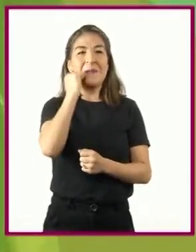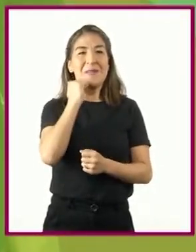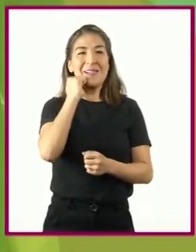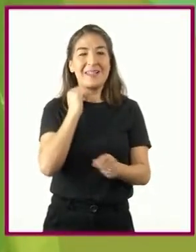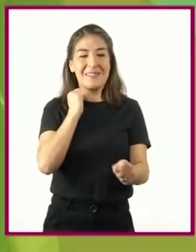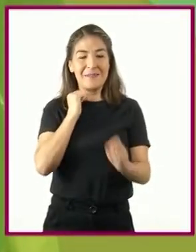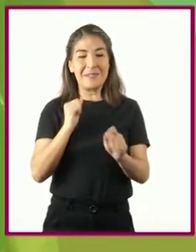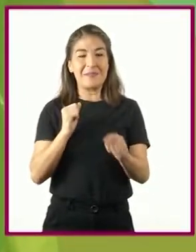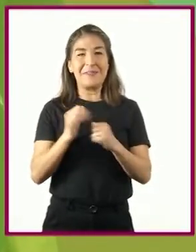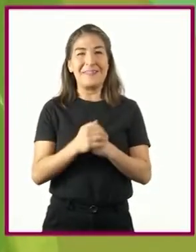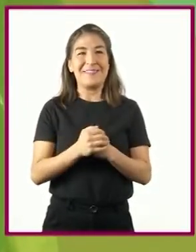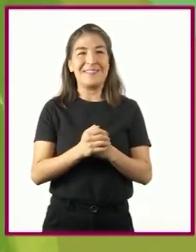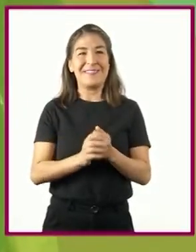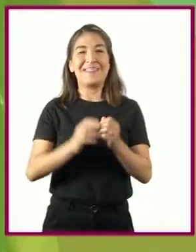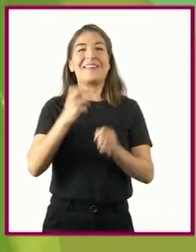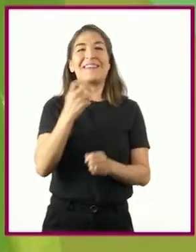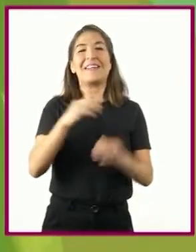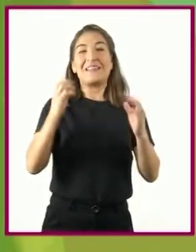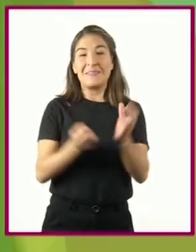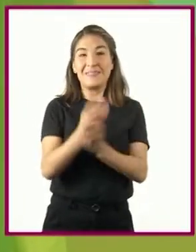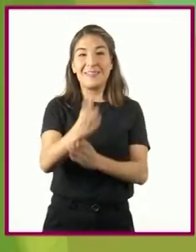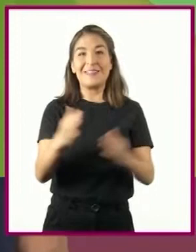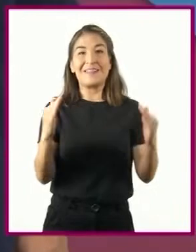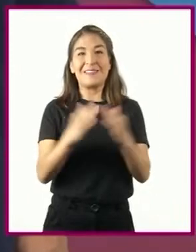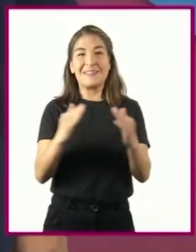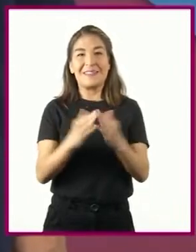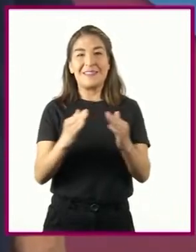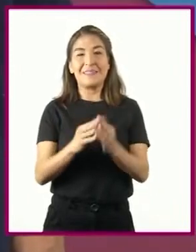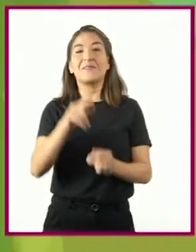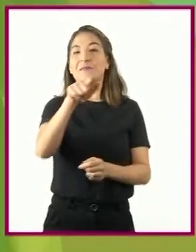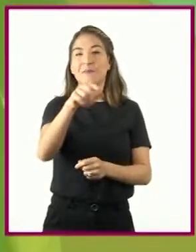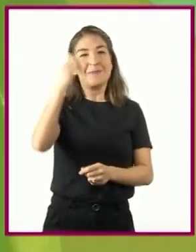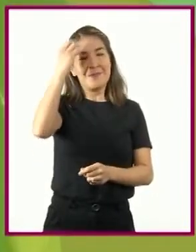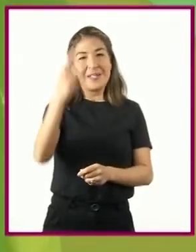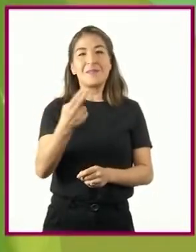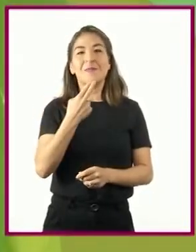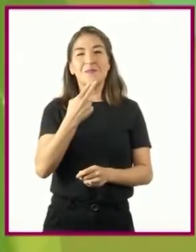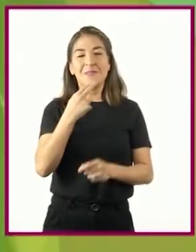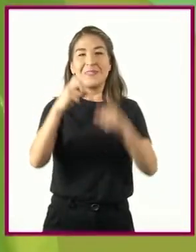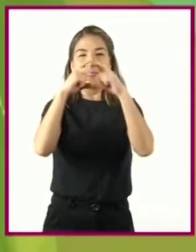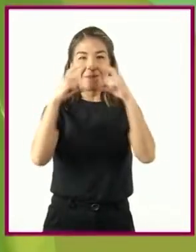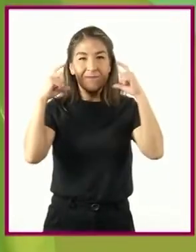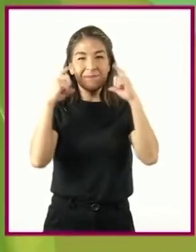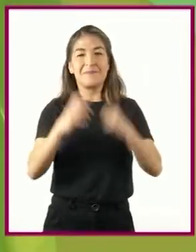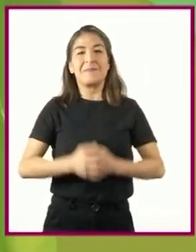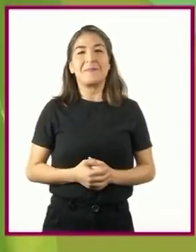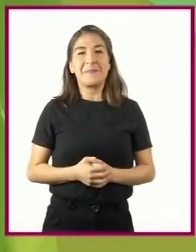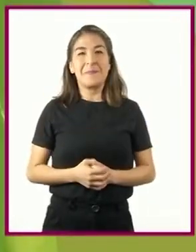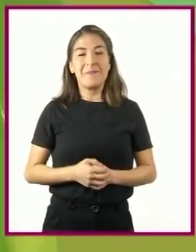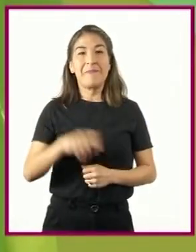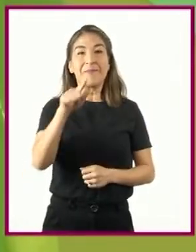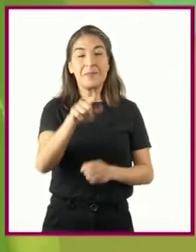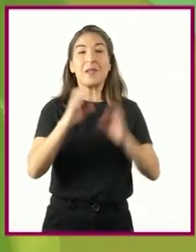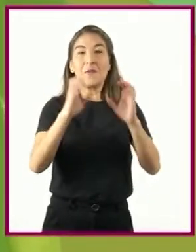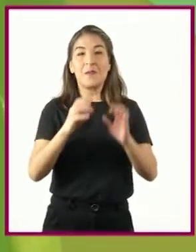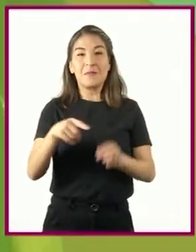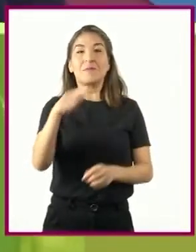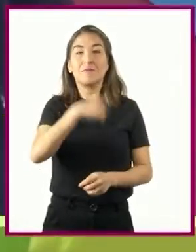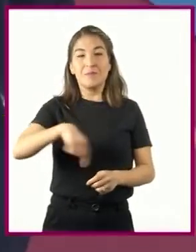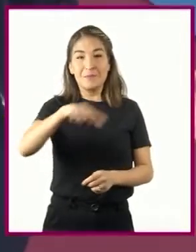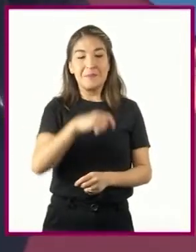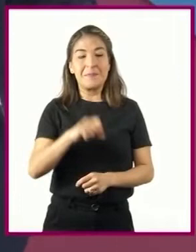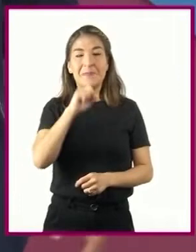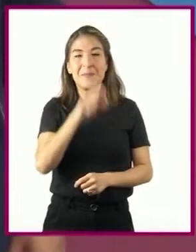20 segundos. Al salir de casa, no olviden usar correctamente su cubrebocas, porque al cuidarnos a nosotros